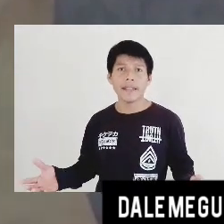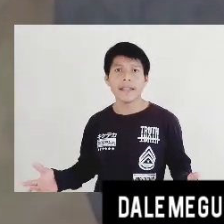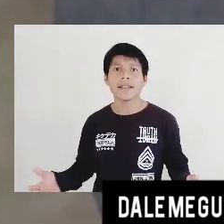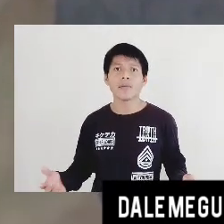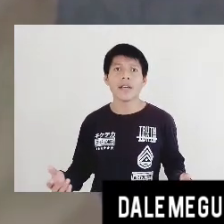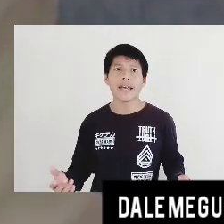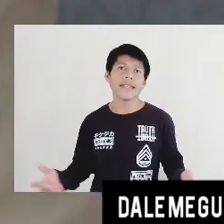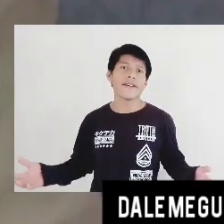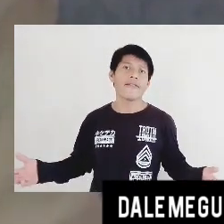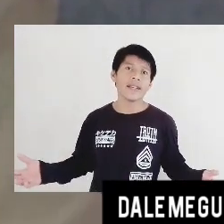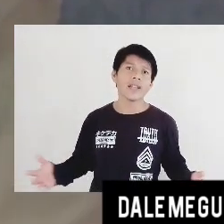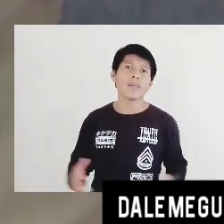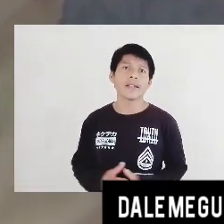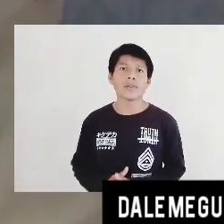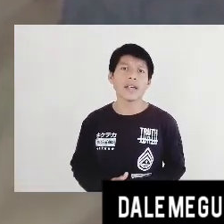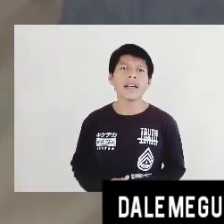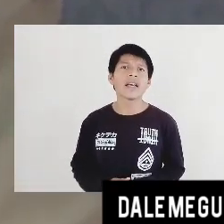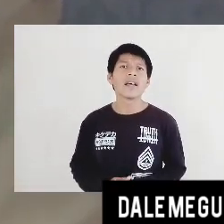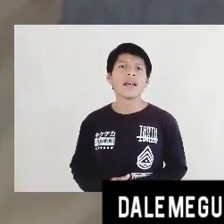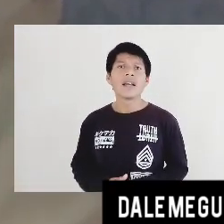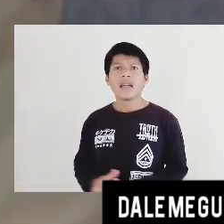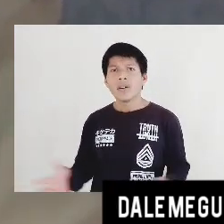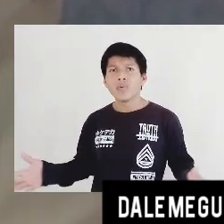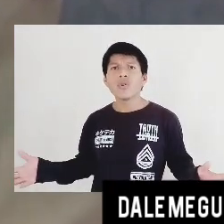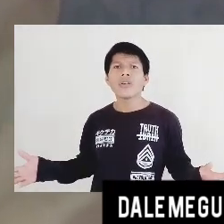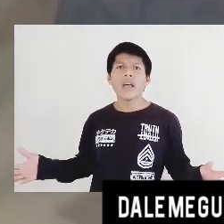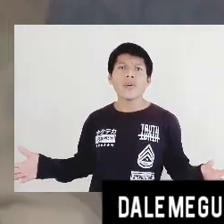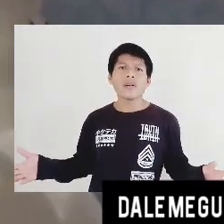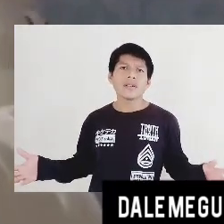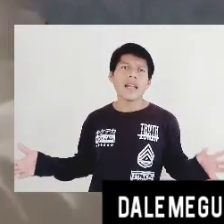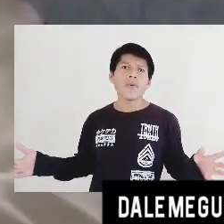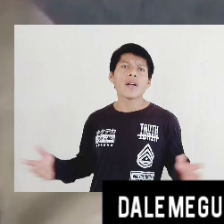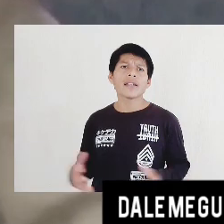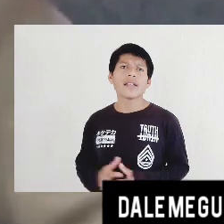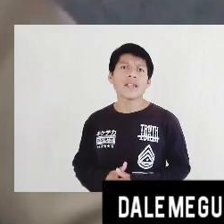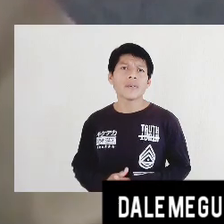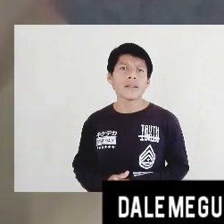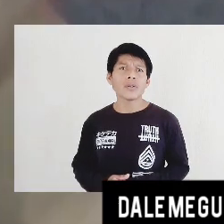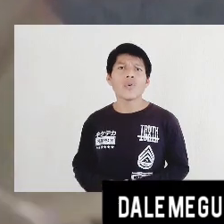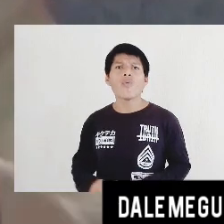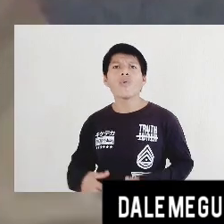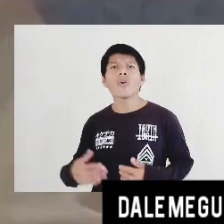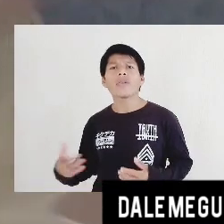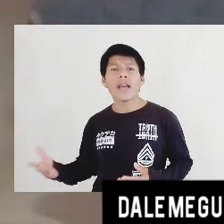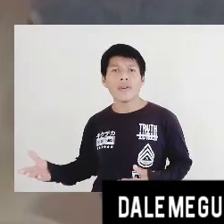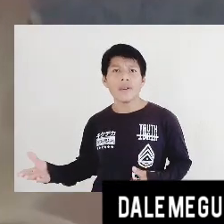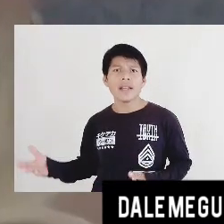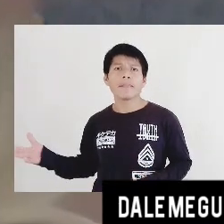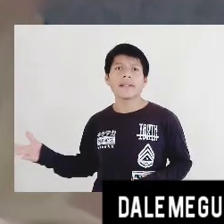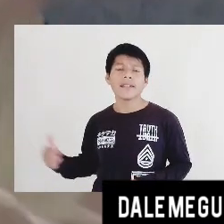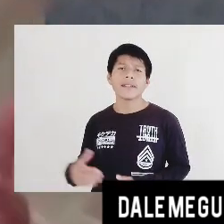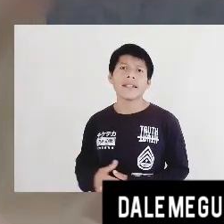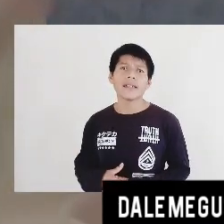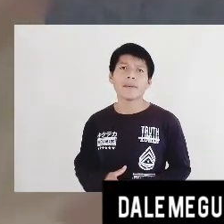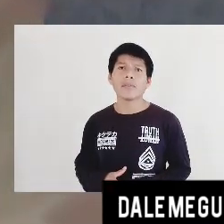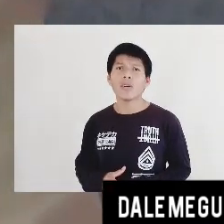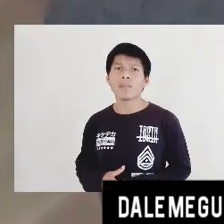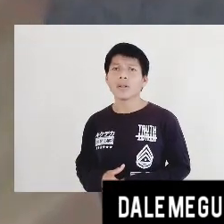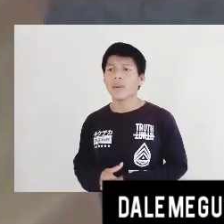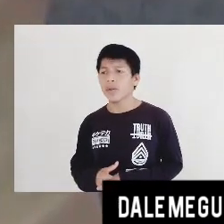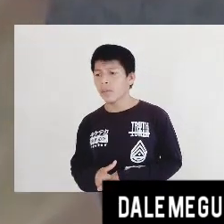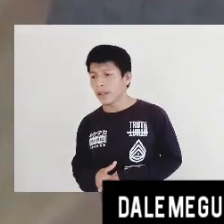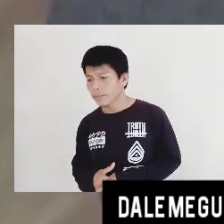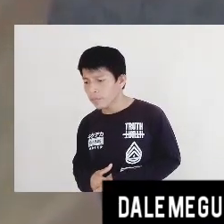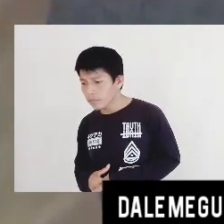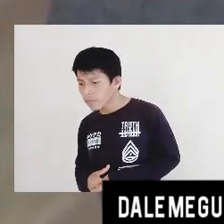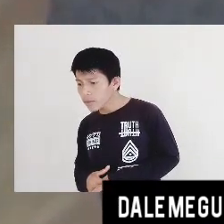el patitas de Morcajete, Fernando Belsauzarán, un odiador de la Cuarta Transformación, un odiador del presidente Andrés Manuel